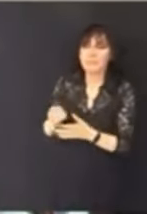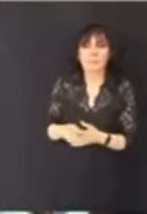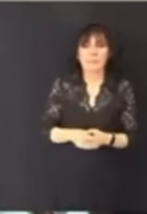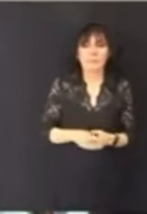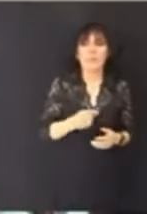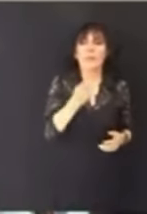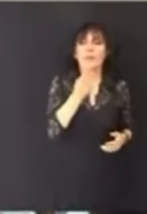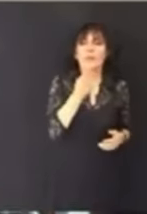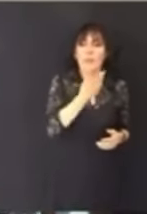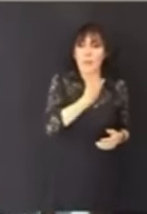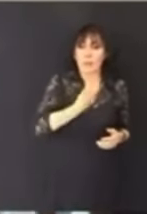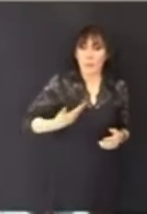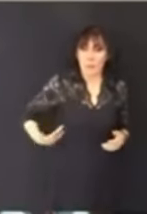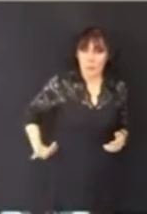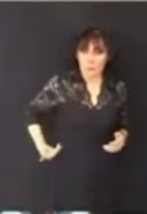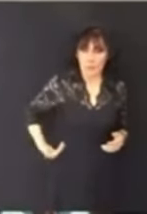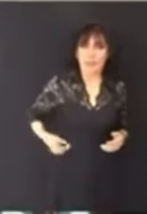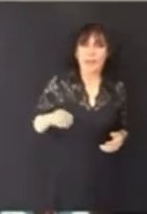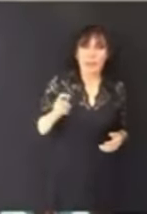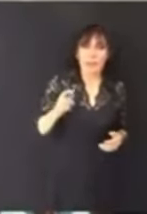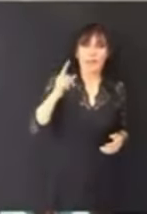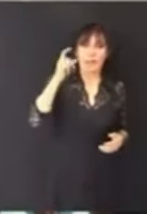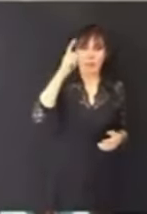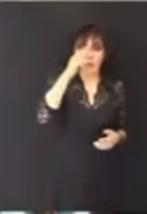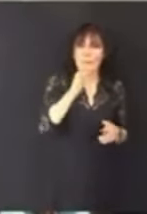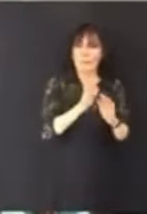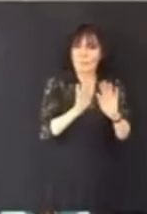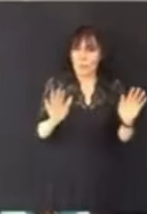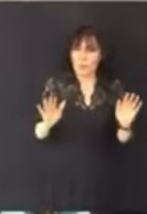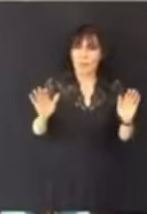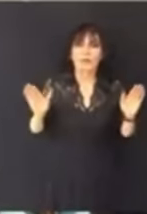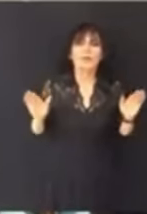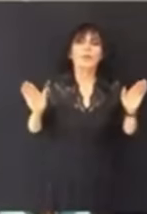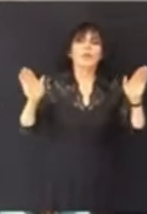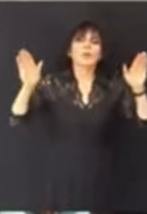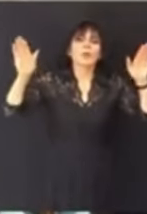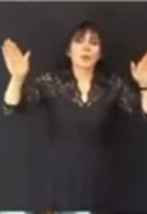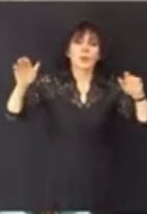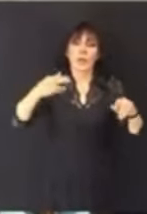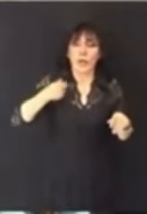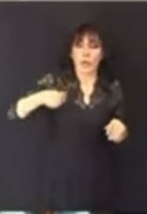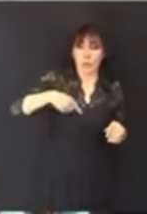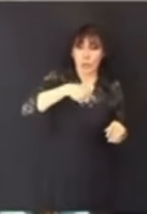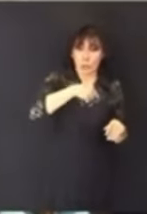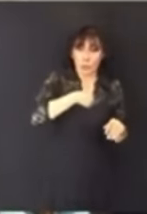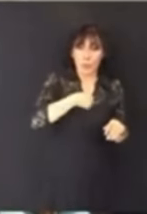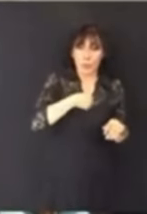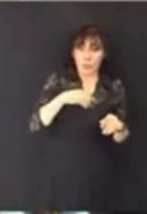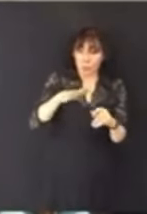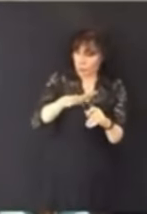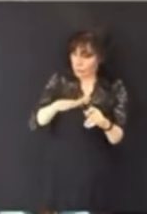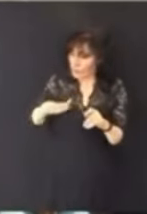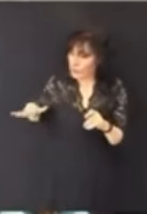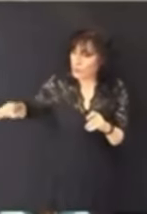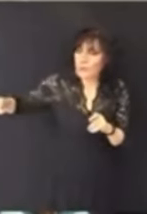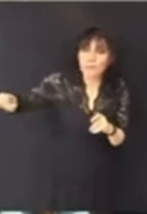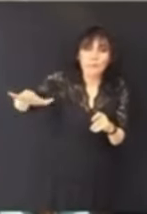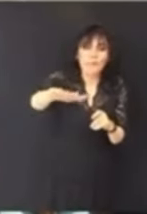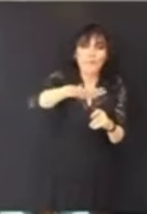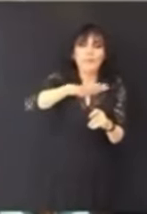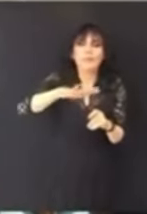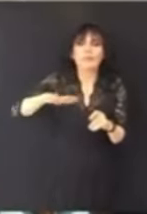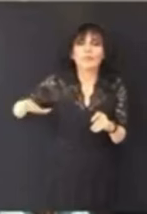más difícil, que es el aeropuerto, y nosotros vamos a generar ese polo de bienestar asociado a todo el